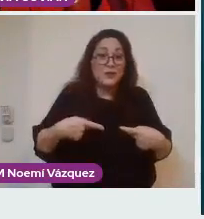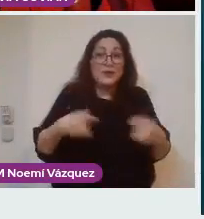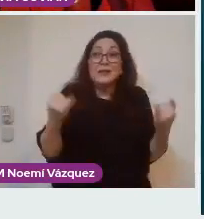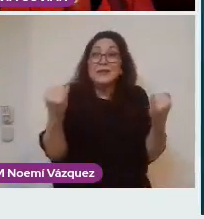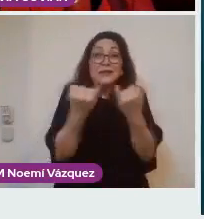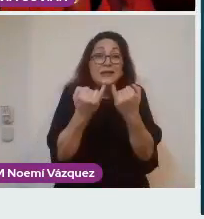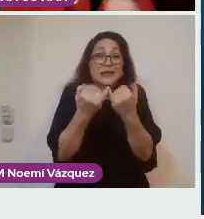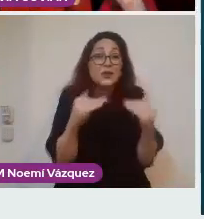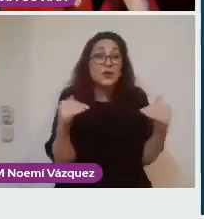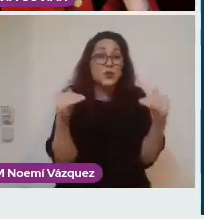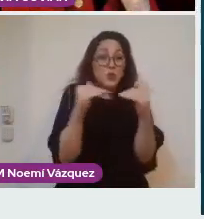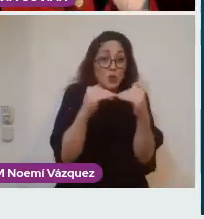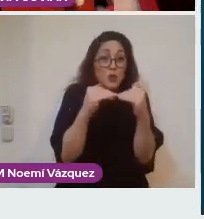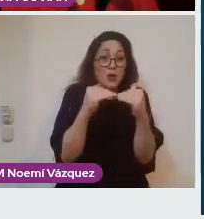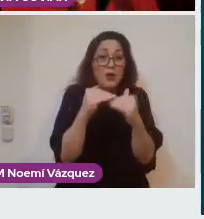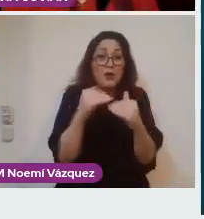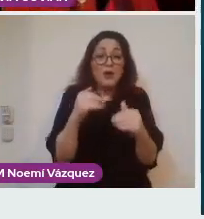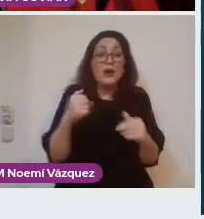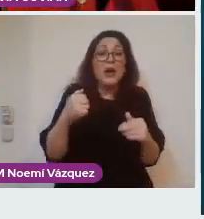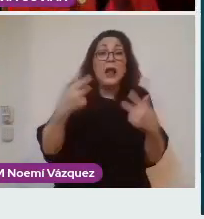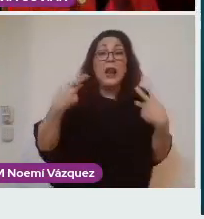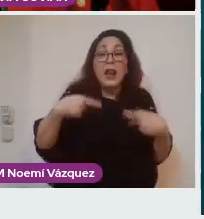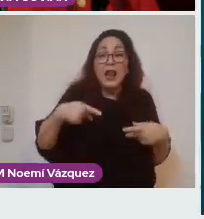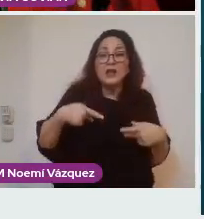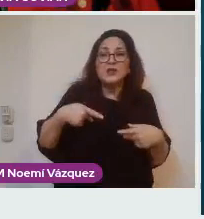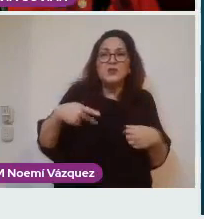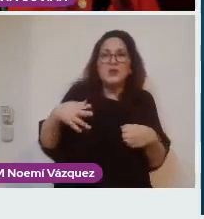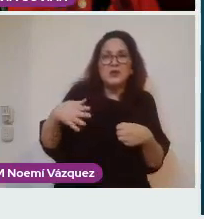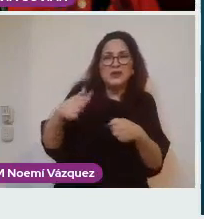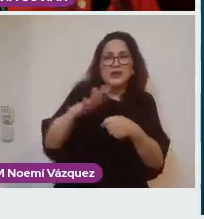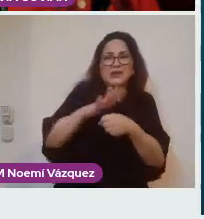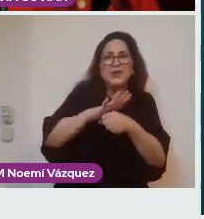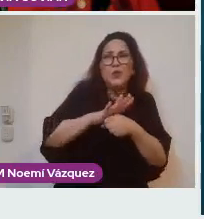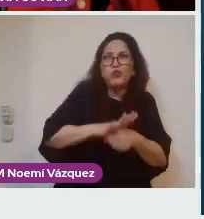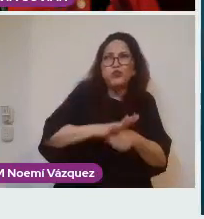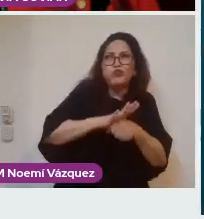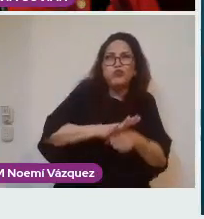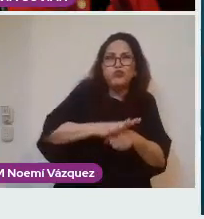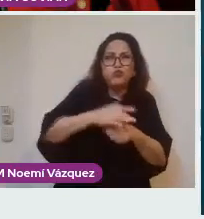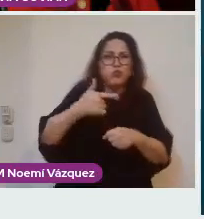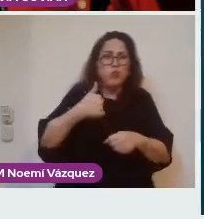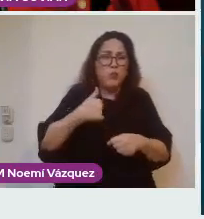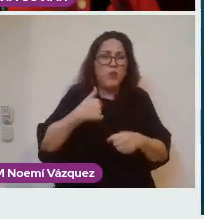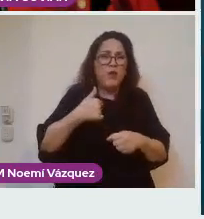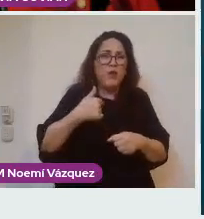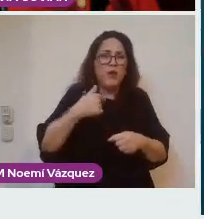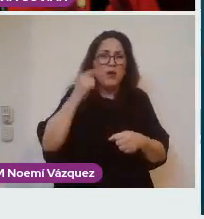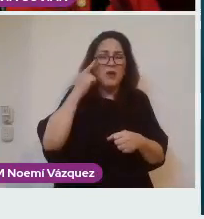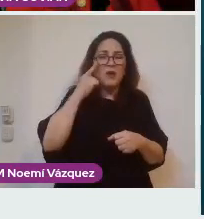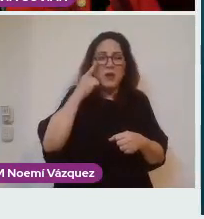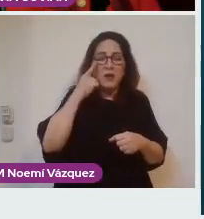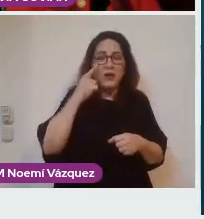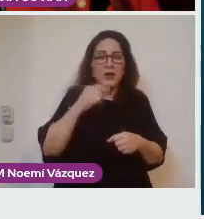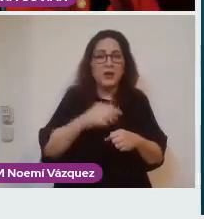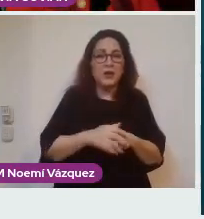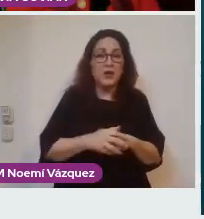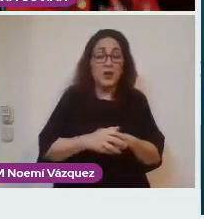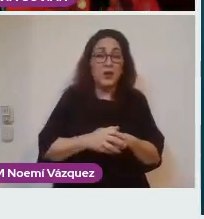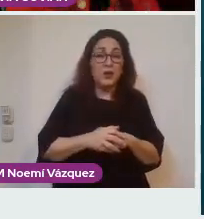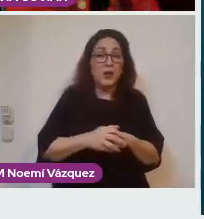diagnosticadas y el deterioro emocional, físico, social va creciendo.